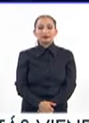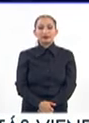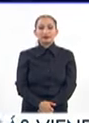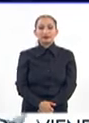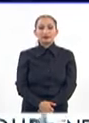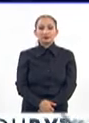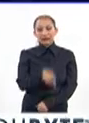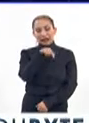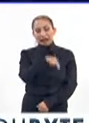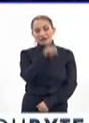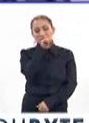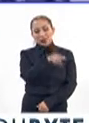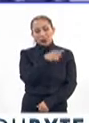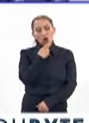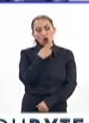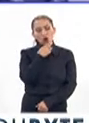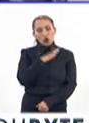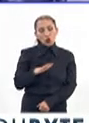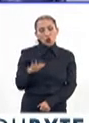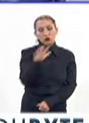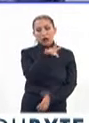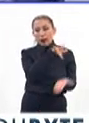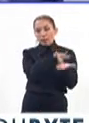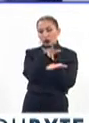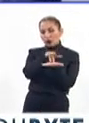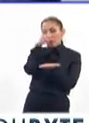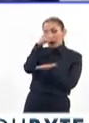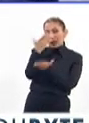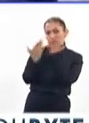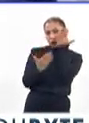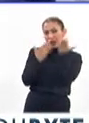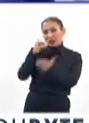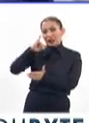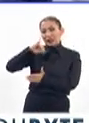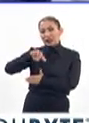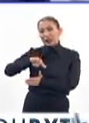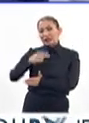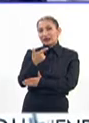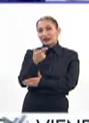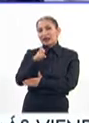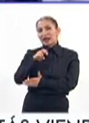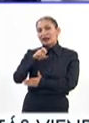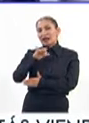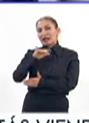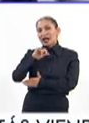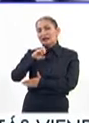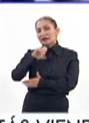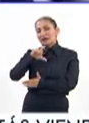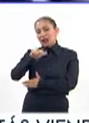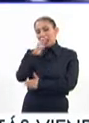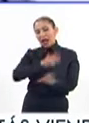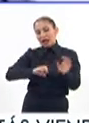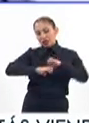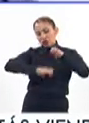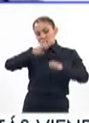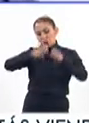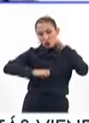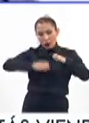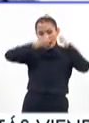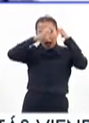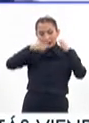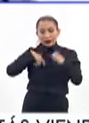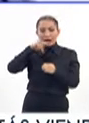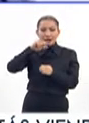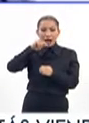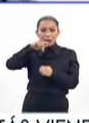Se va a ocupar para todo lo que es apoyo para la carrera de Ingeniería Civil, en todo lo que sería como el área de estructuras, en programas como